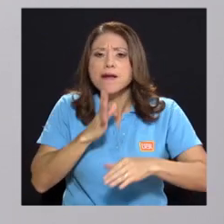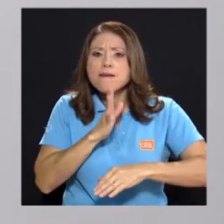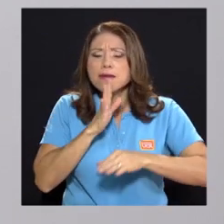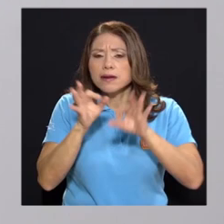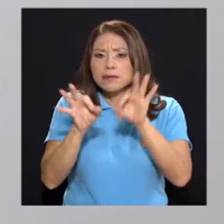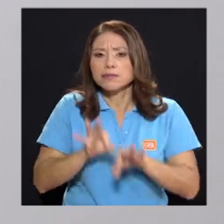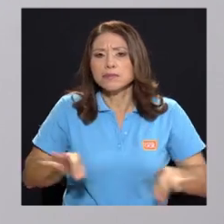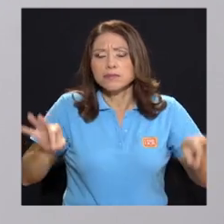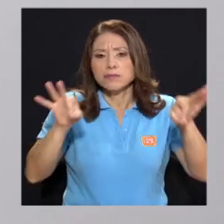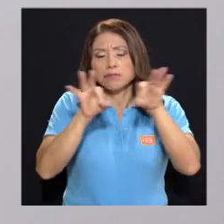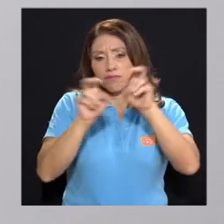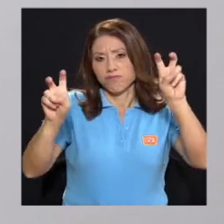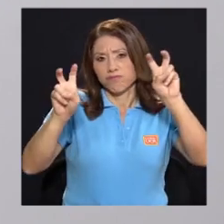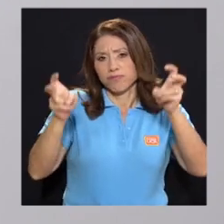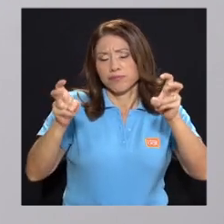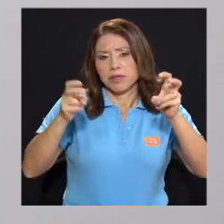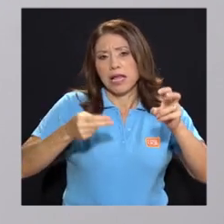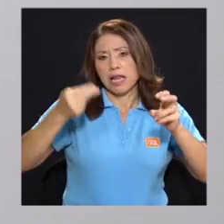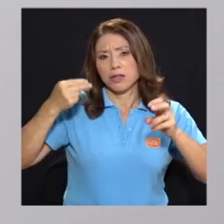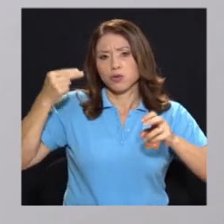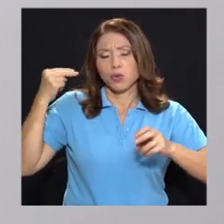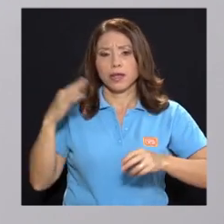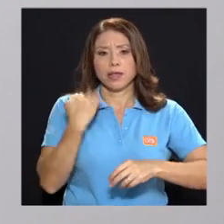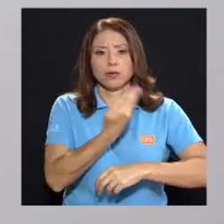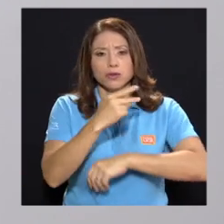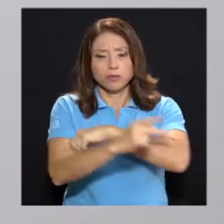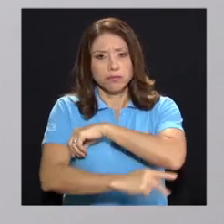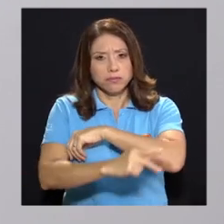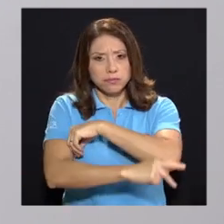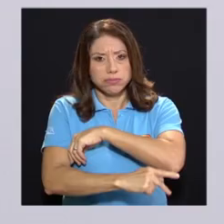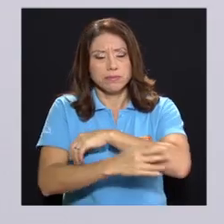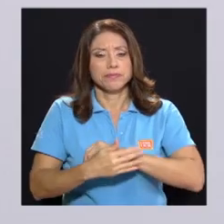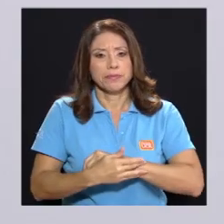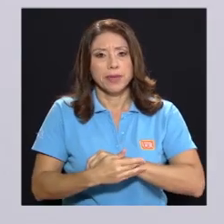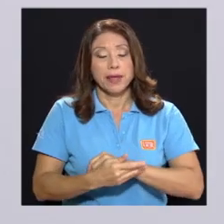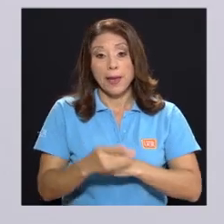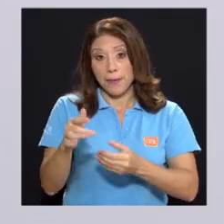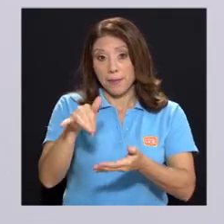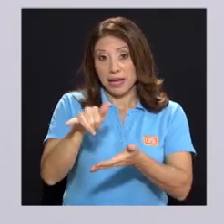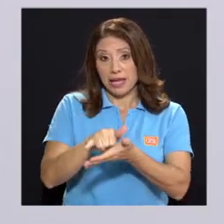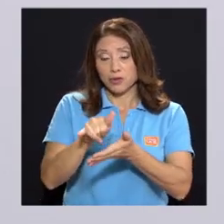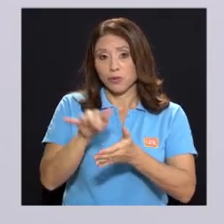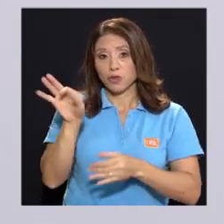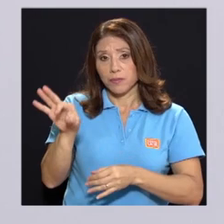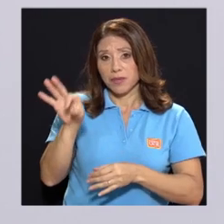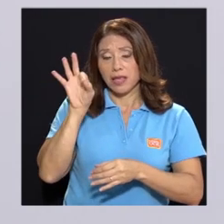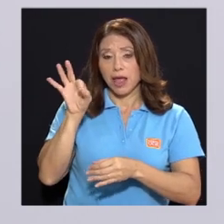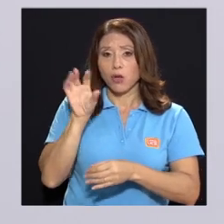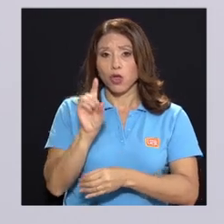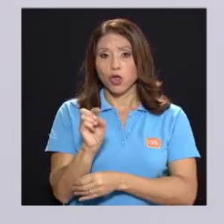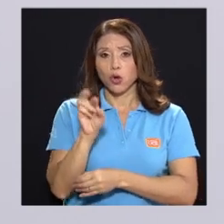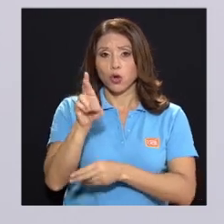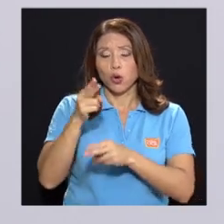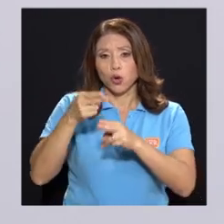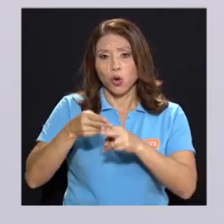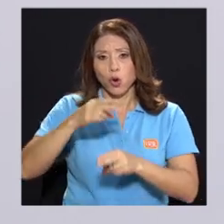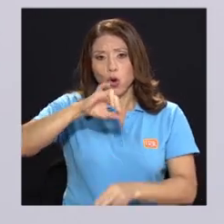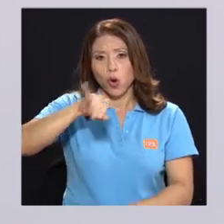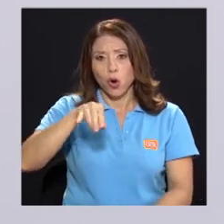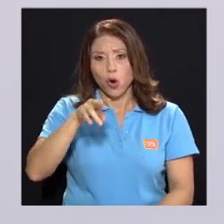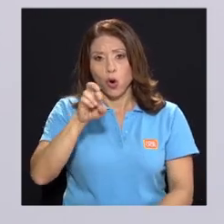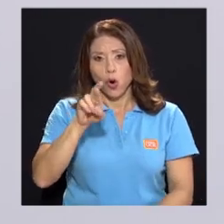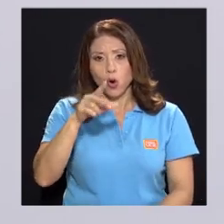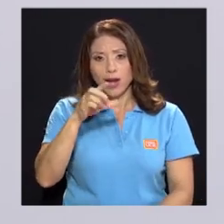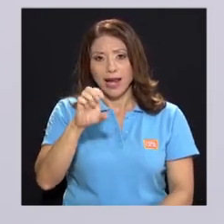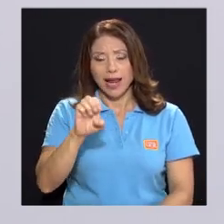importante tópico en la historia de nuestro país para eso hemos invitado al doctor jorge vargas